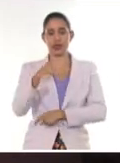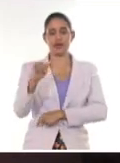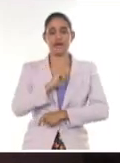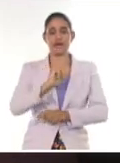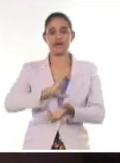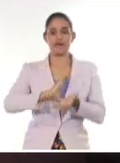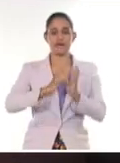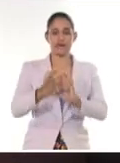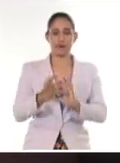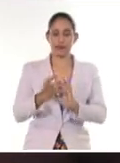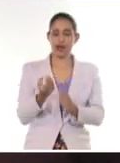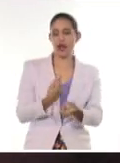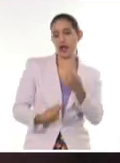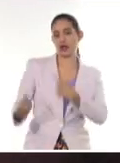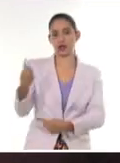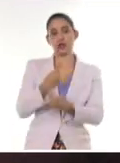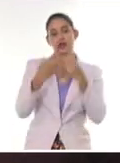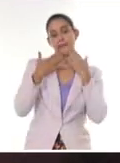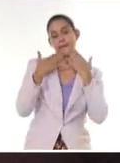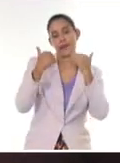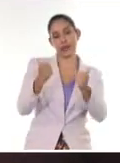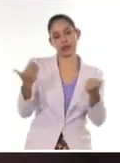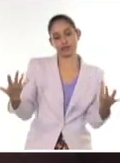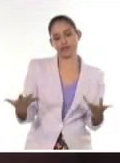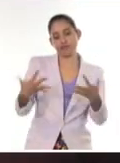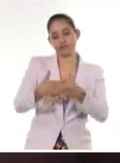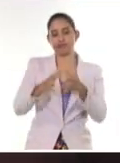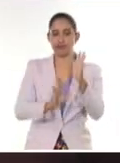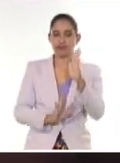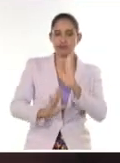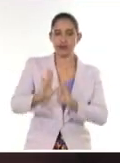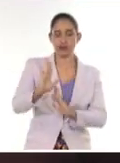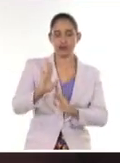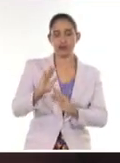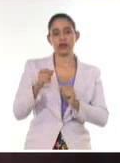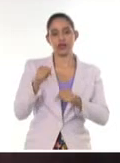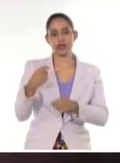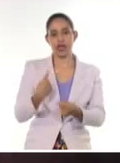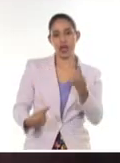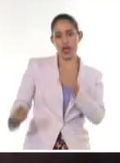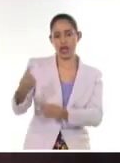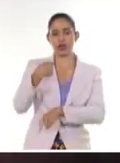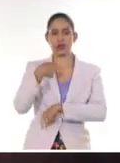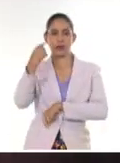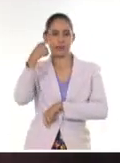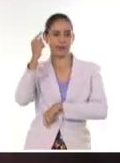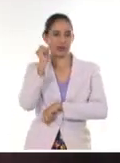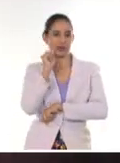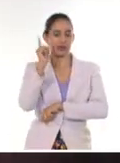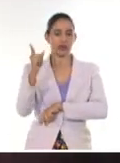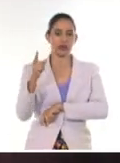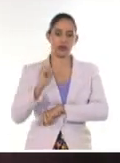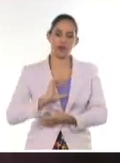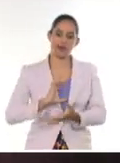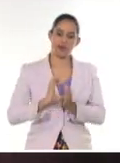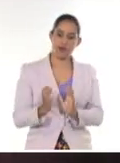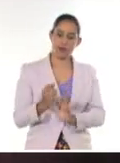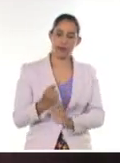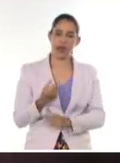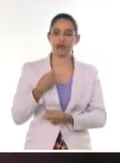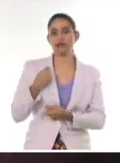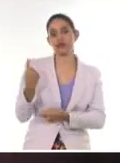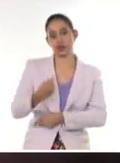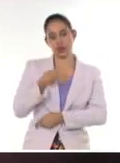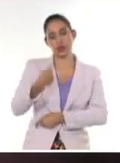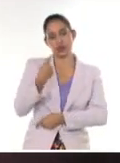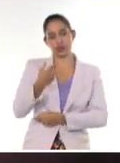aguja de alguna manera para la mejora de las relaciones, y es algo, es la vía que tenemos y es algo que nos anima mucho